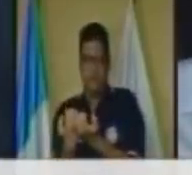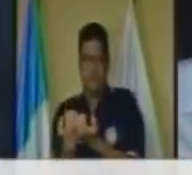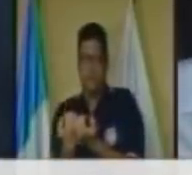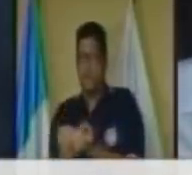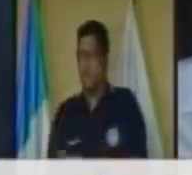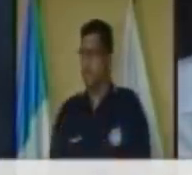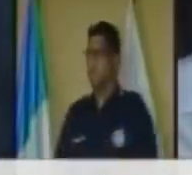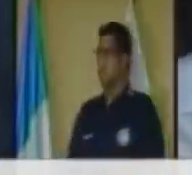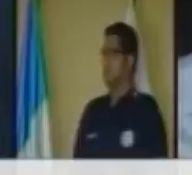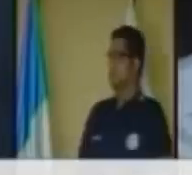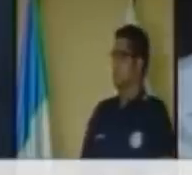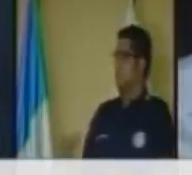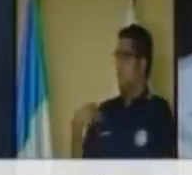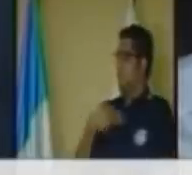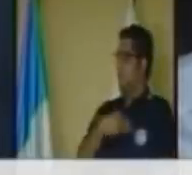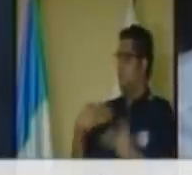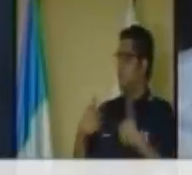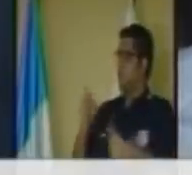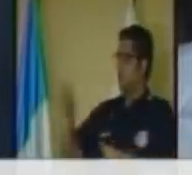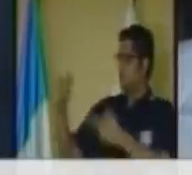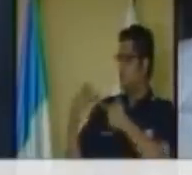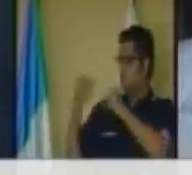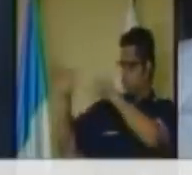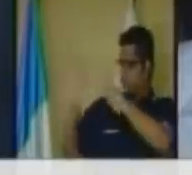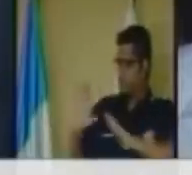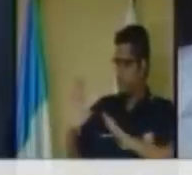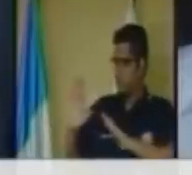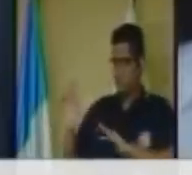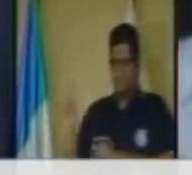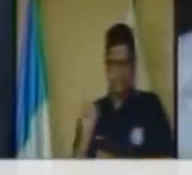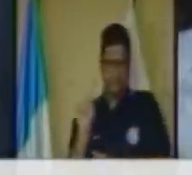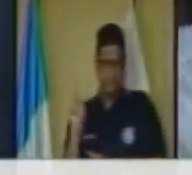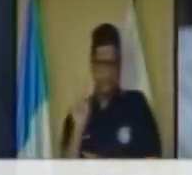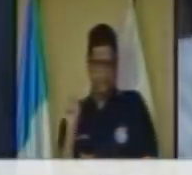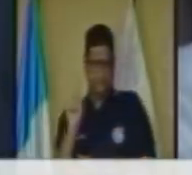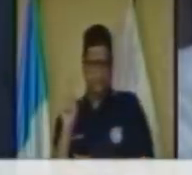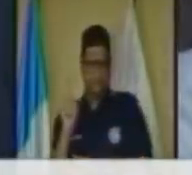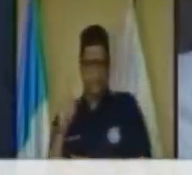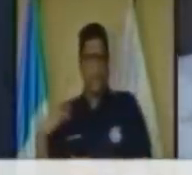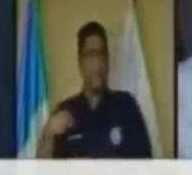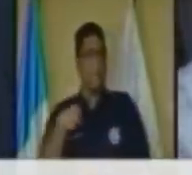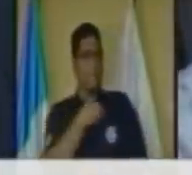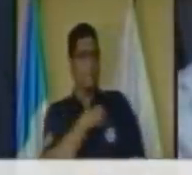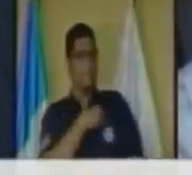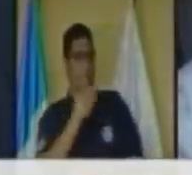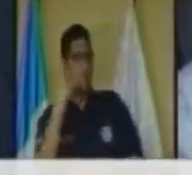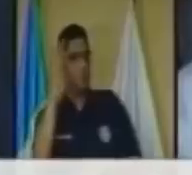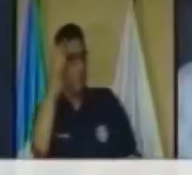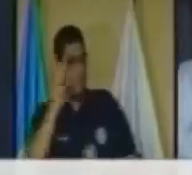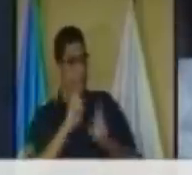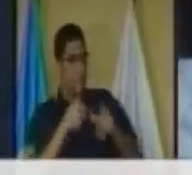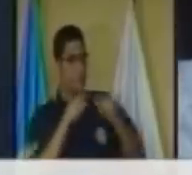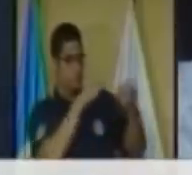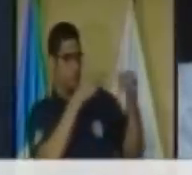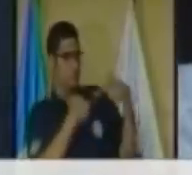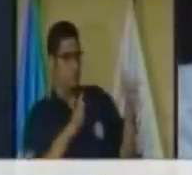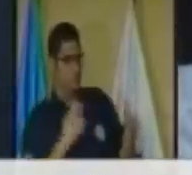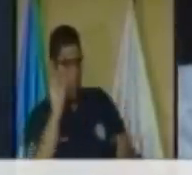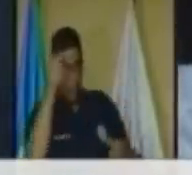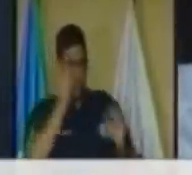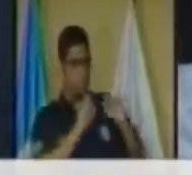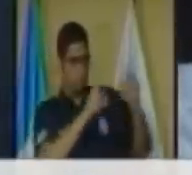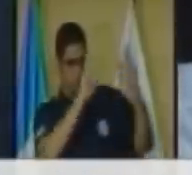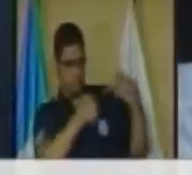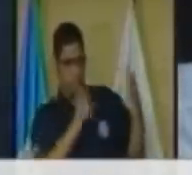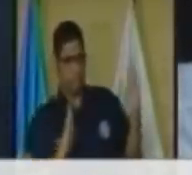es asumir la responsabilidad que todos tenemos como miembros de la comunidad en parar